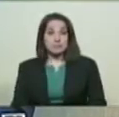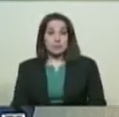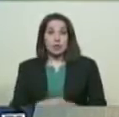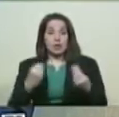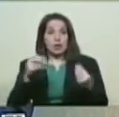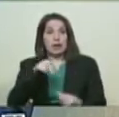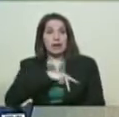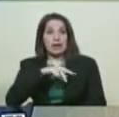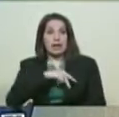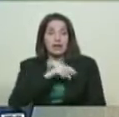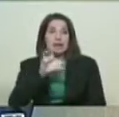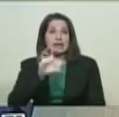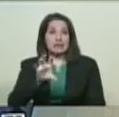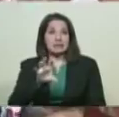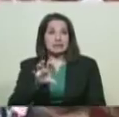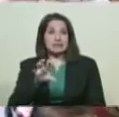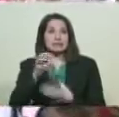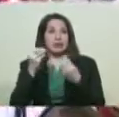la patria.